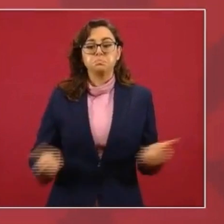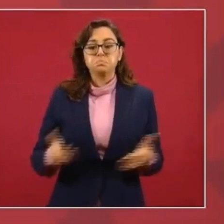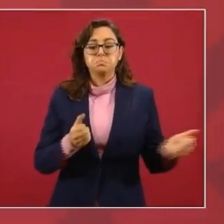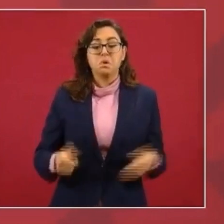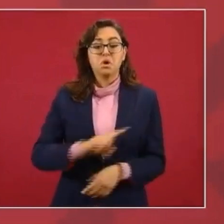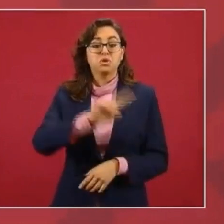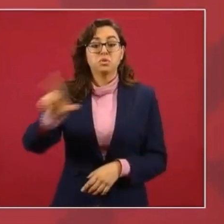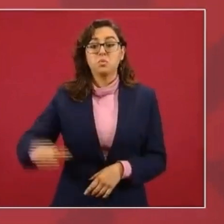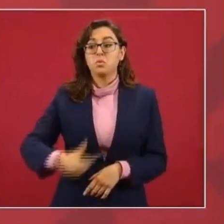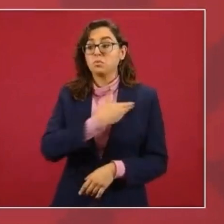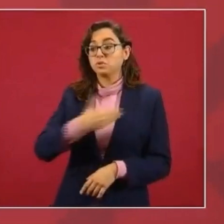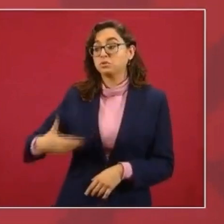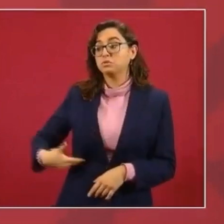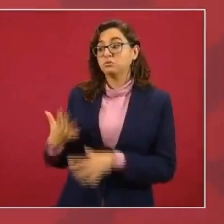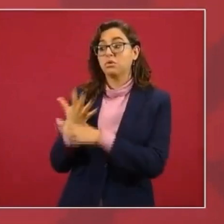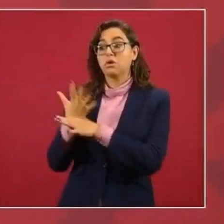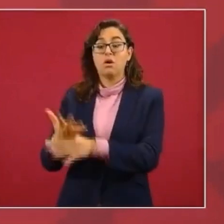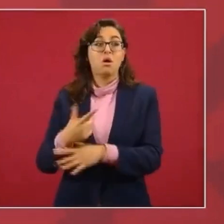terminó.